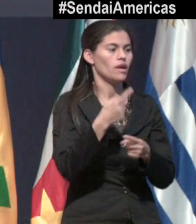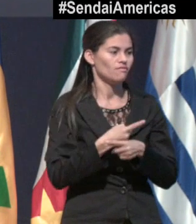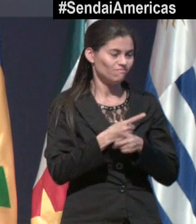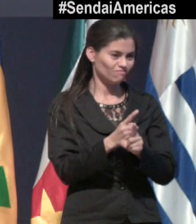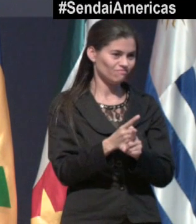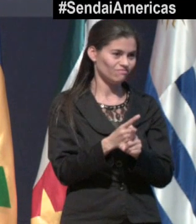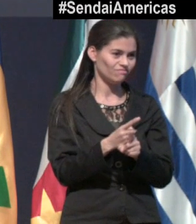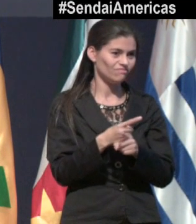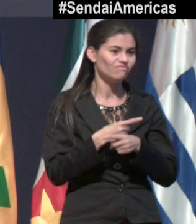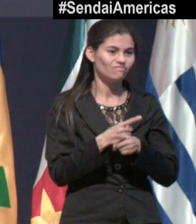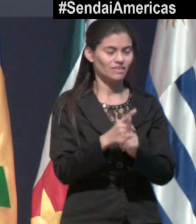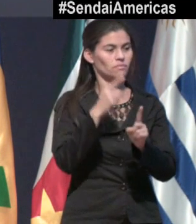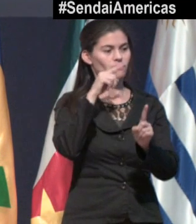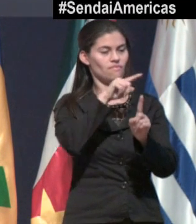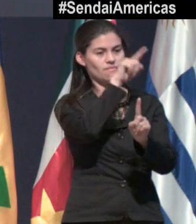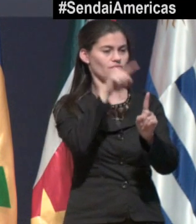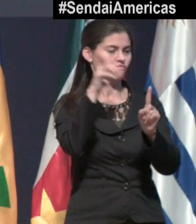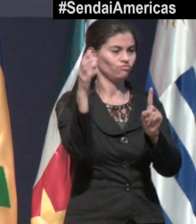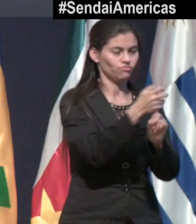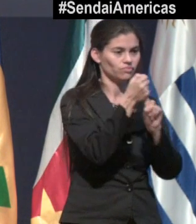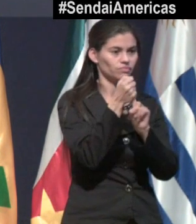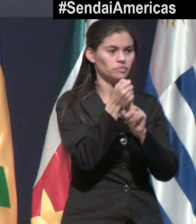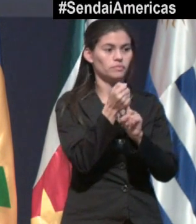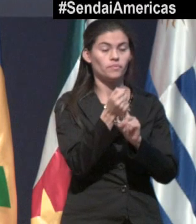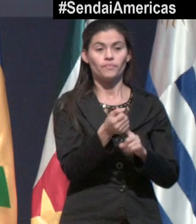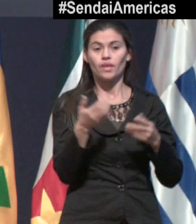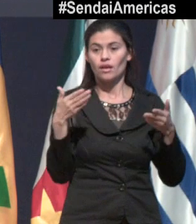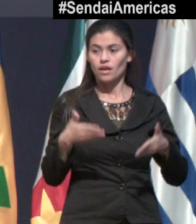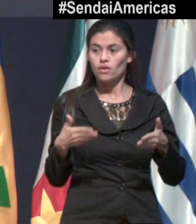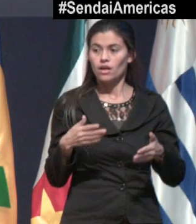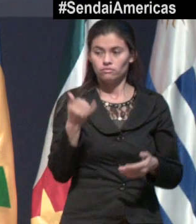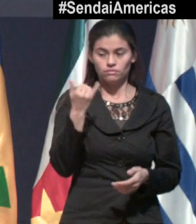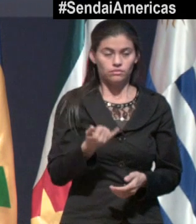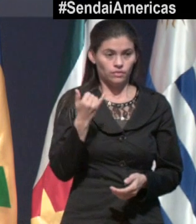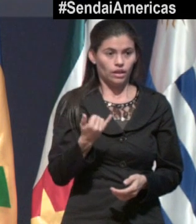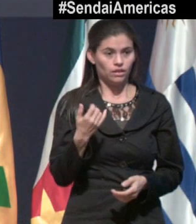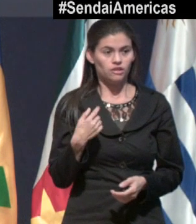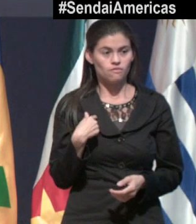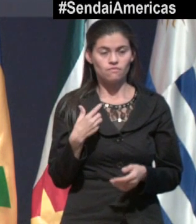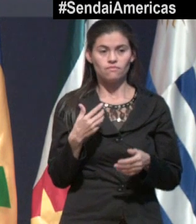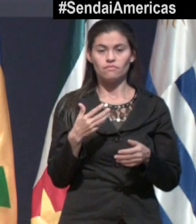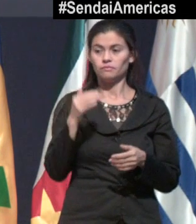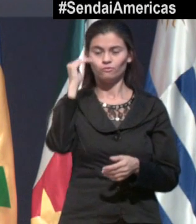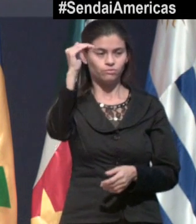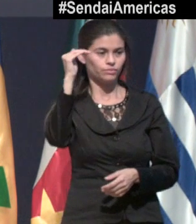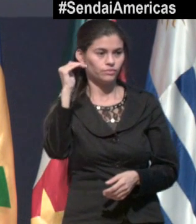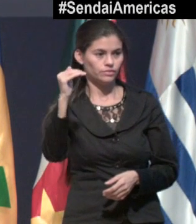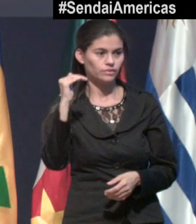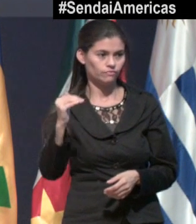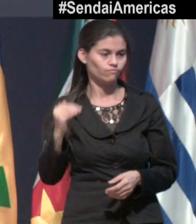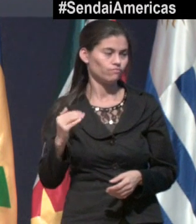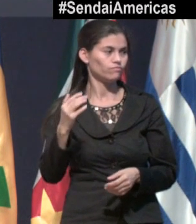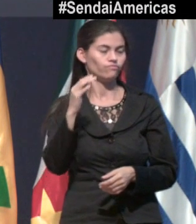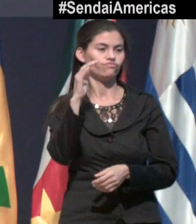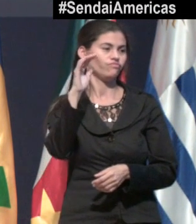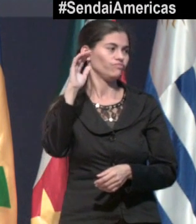para cumplir estas metas. Bueno, aquí hay, nuevamente, según las cifras globales,